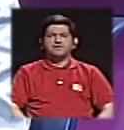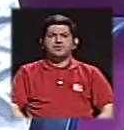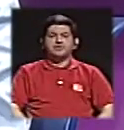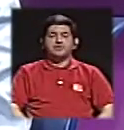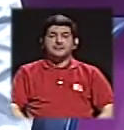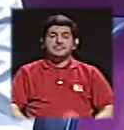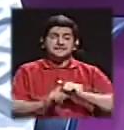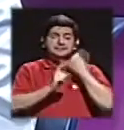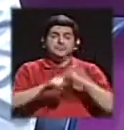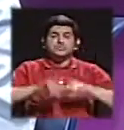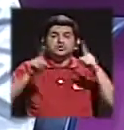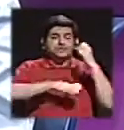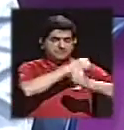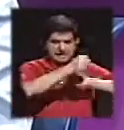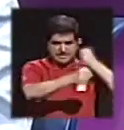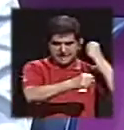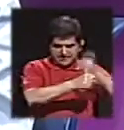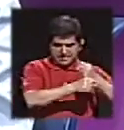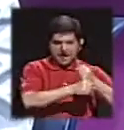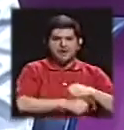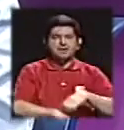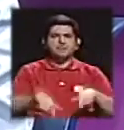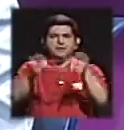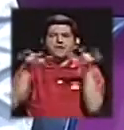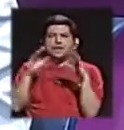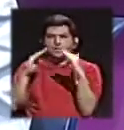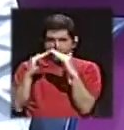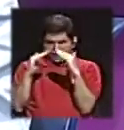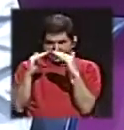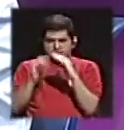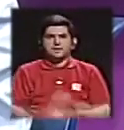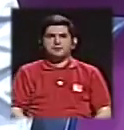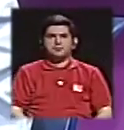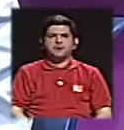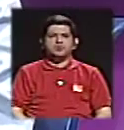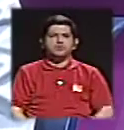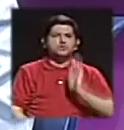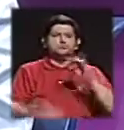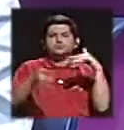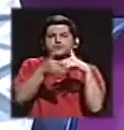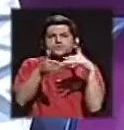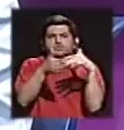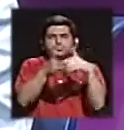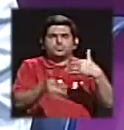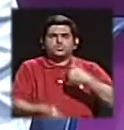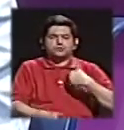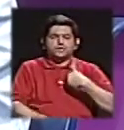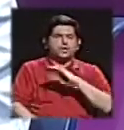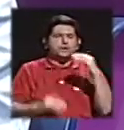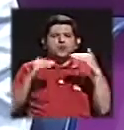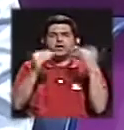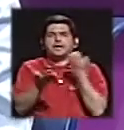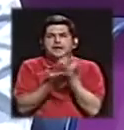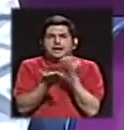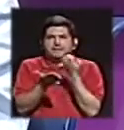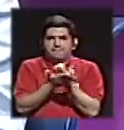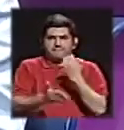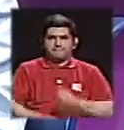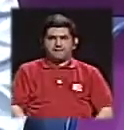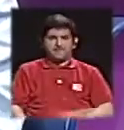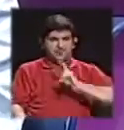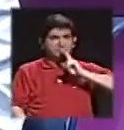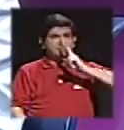diferencias por edad, por zona geográfica, por niveles educativos, económicos, es decir,